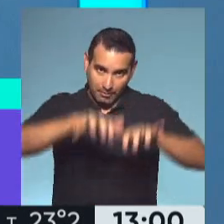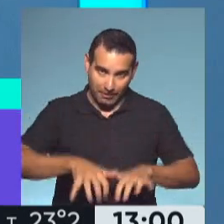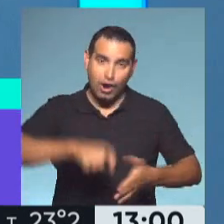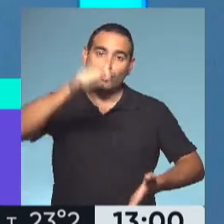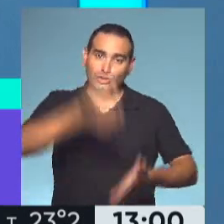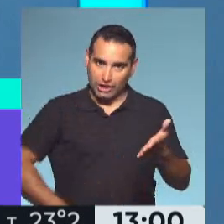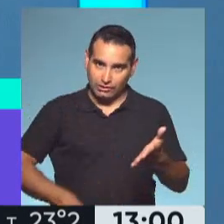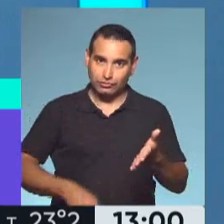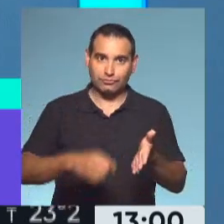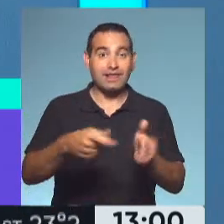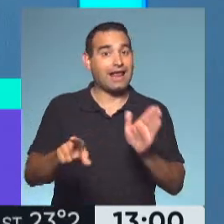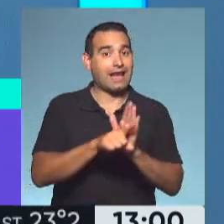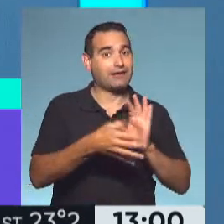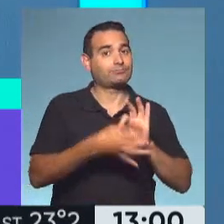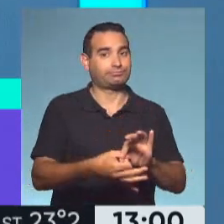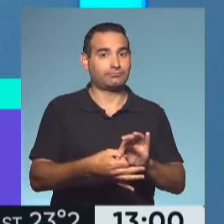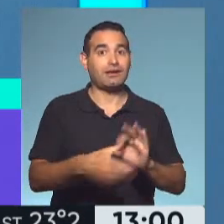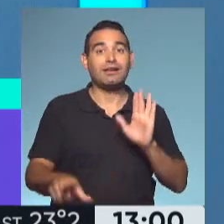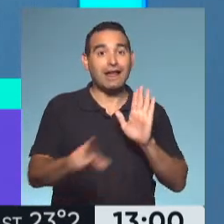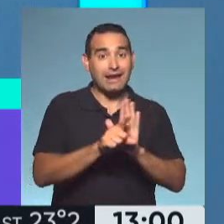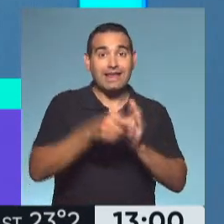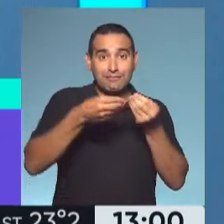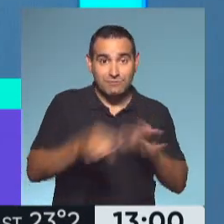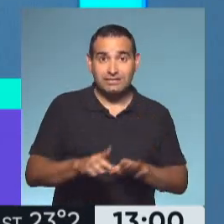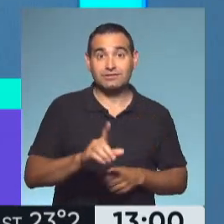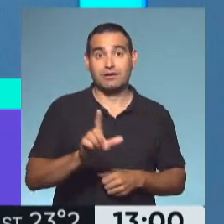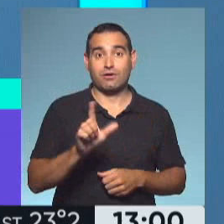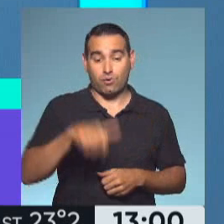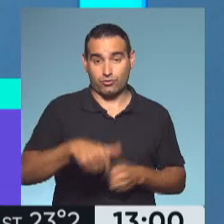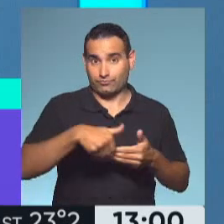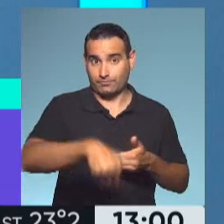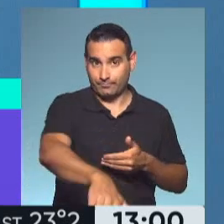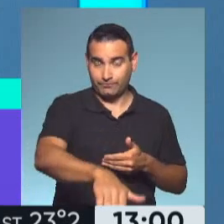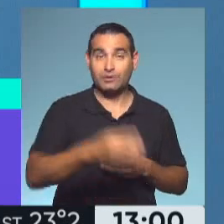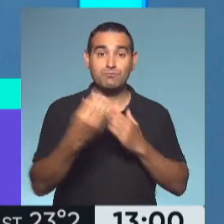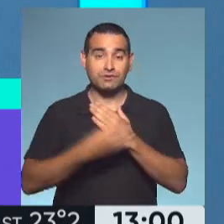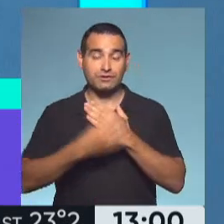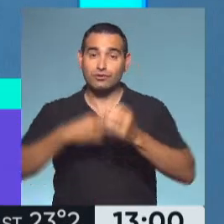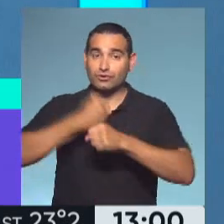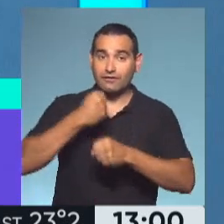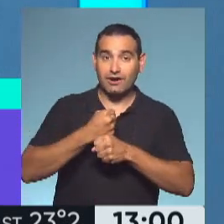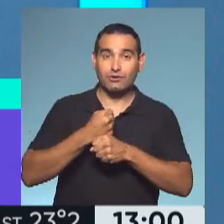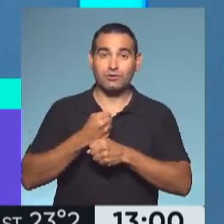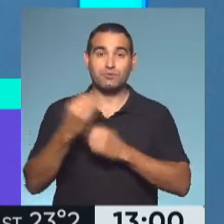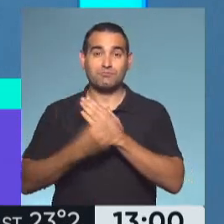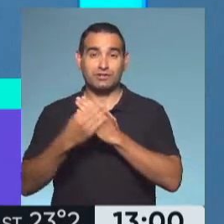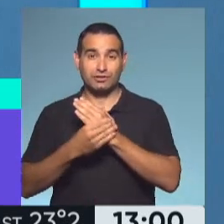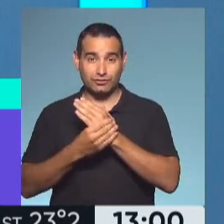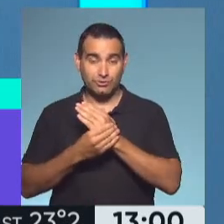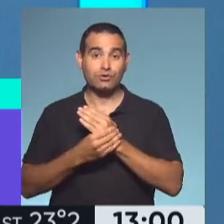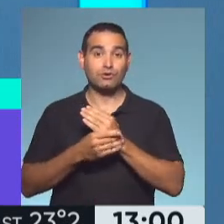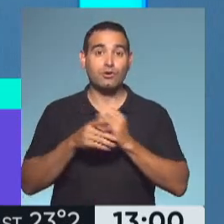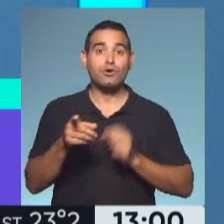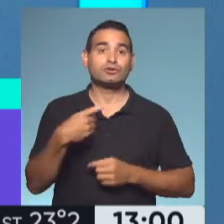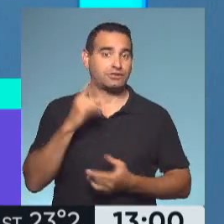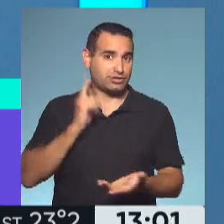se ajustan a la ley, porque la ley entra en vigencia hoy. El Ministerio de Trabajo, el ministro Moroni, dictó una resolución